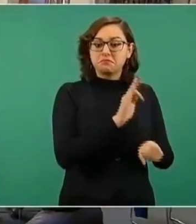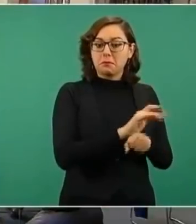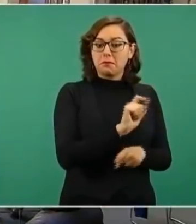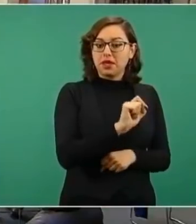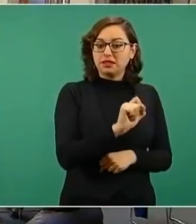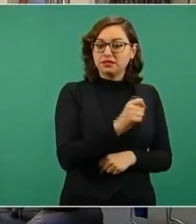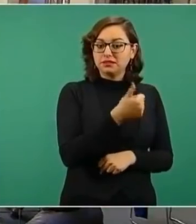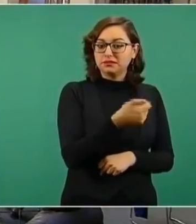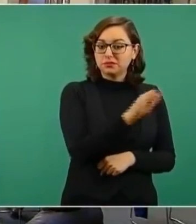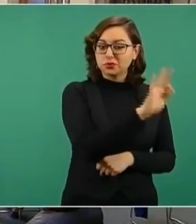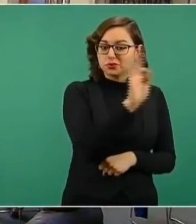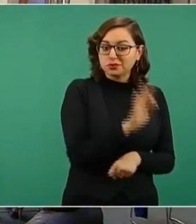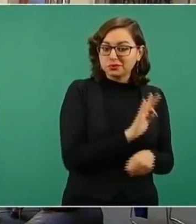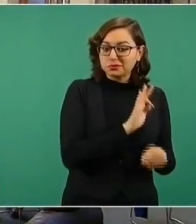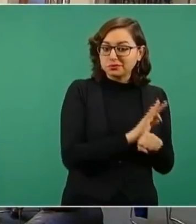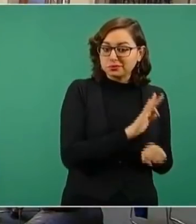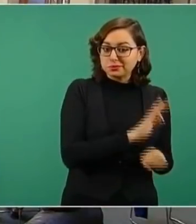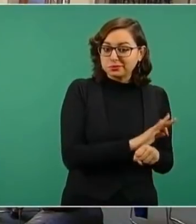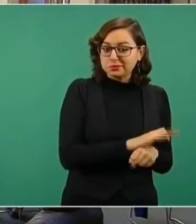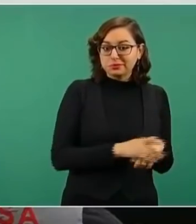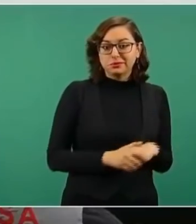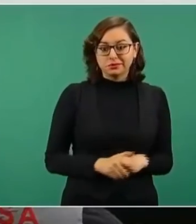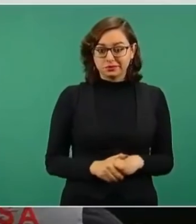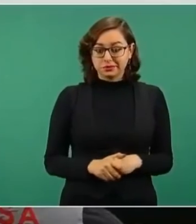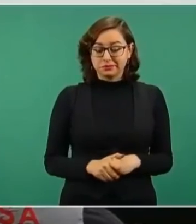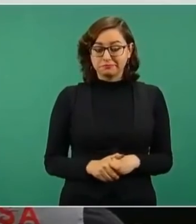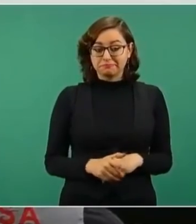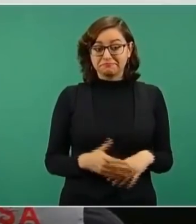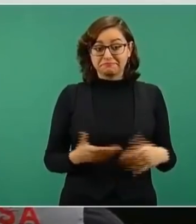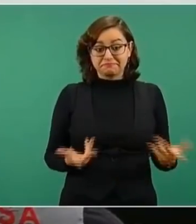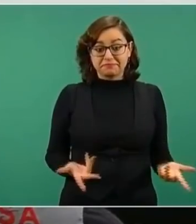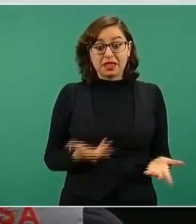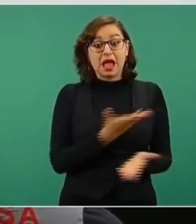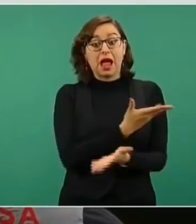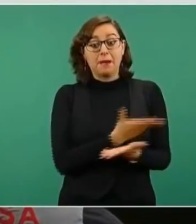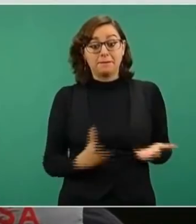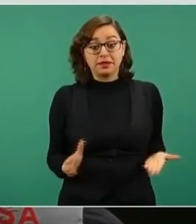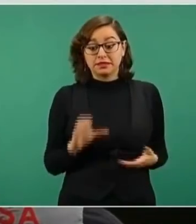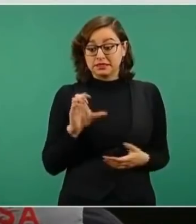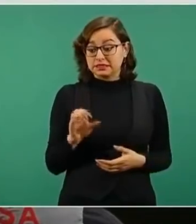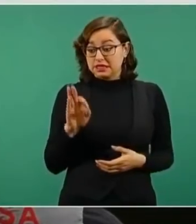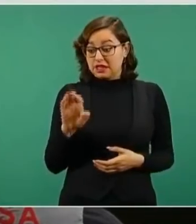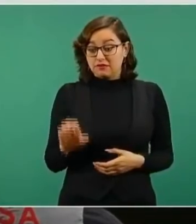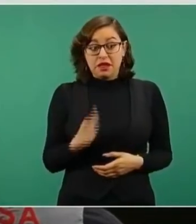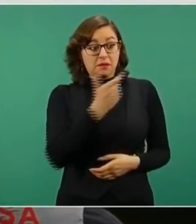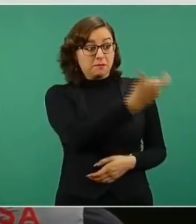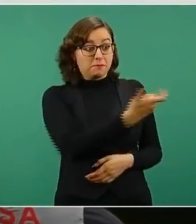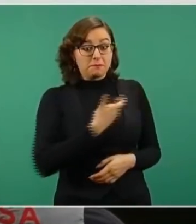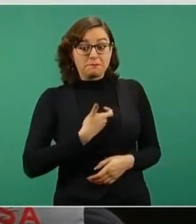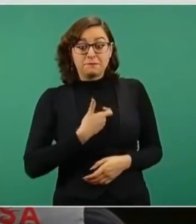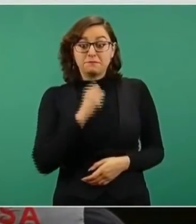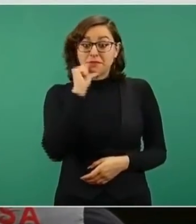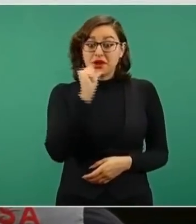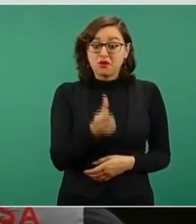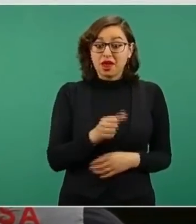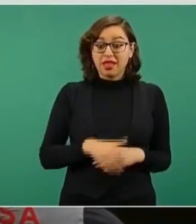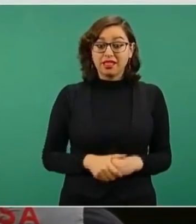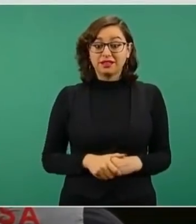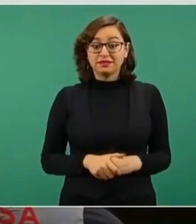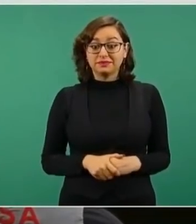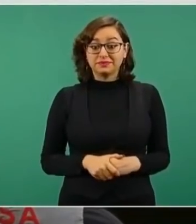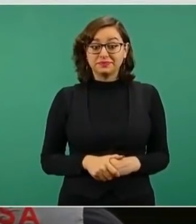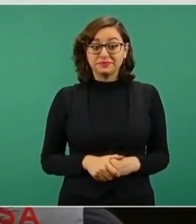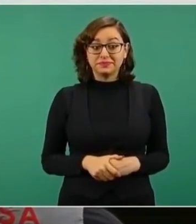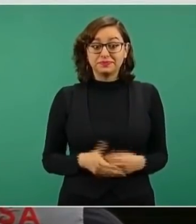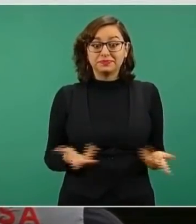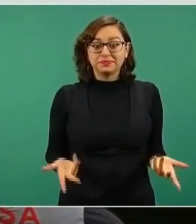Adicionalmente, como les digo, nosotros, Comisión Federal de Electricidad, pues no recibimos ingresos porque nos quitaron esos clientes.